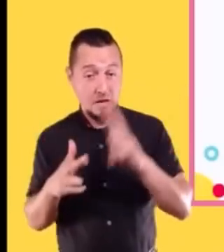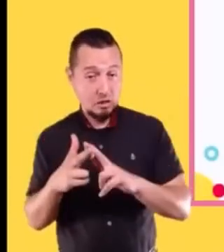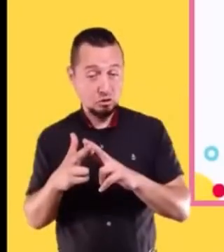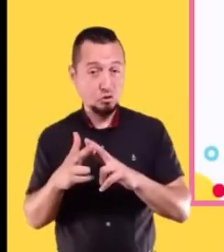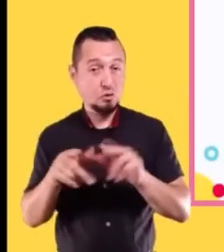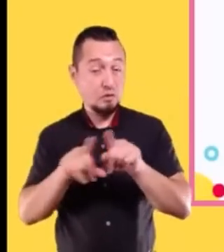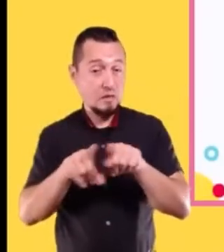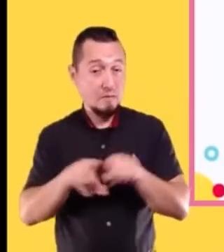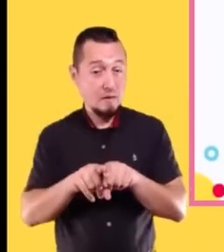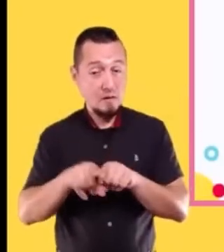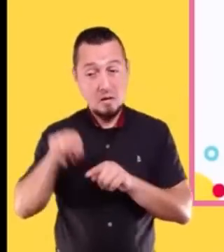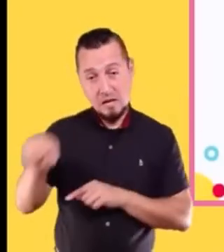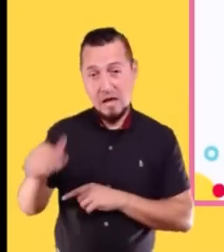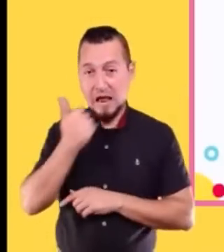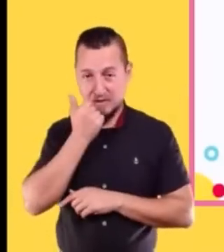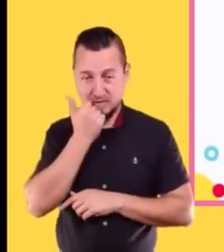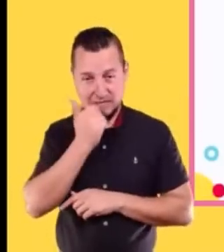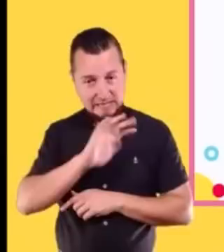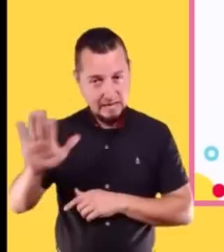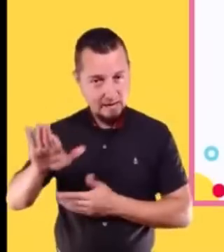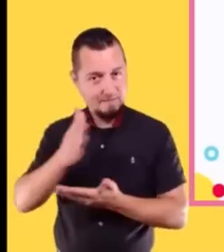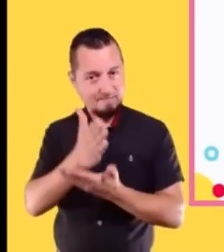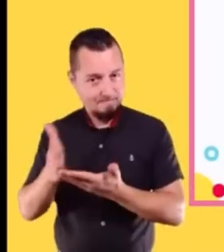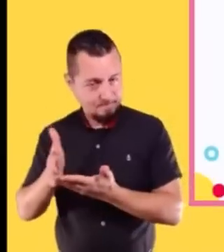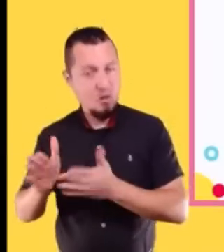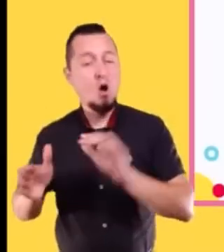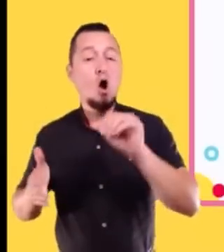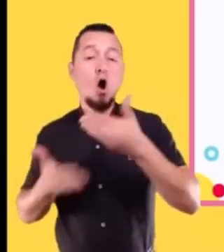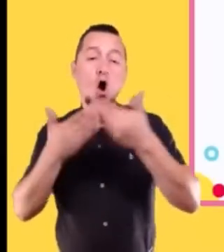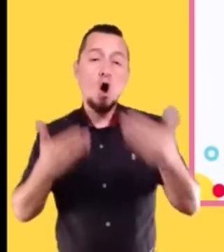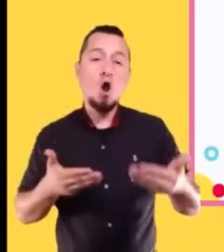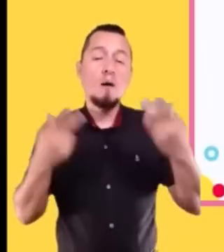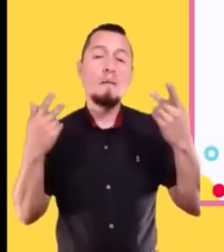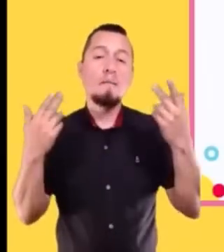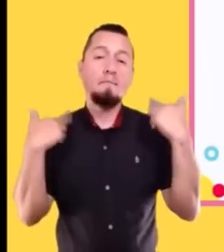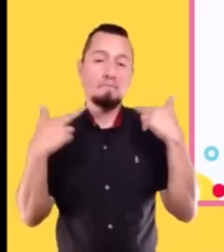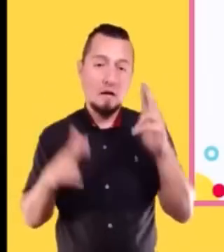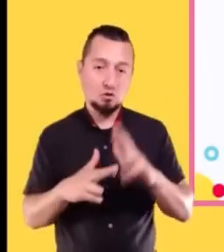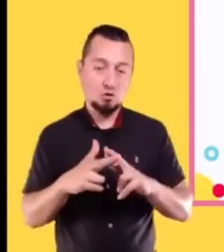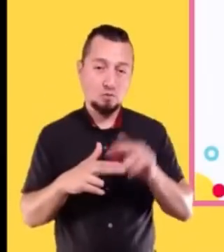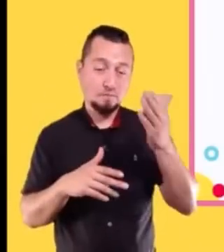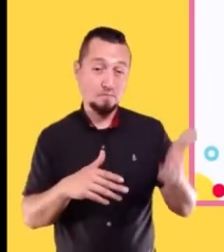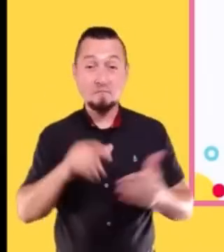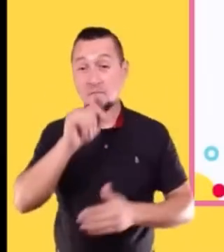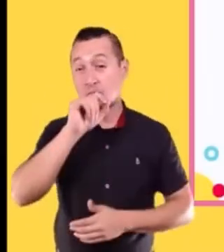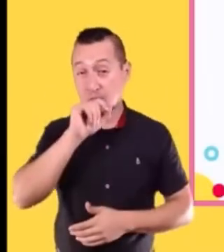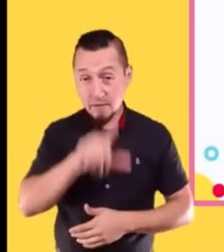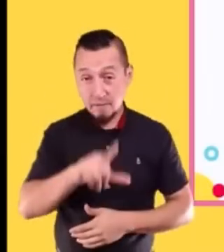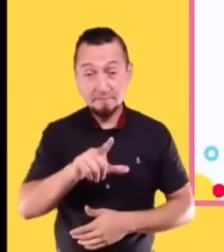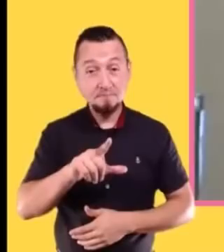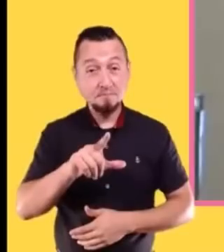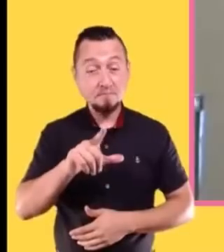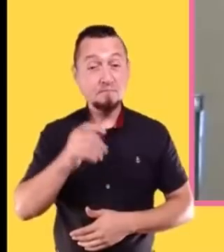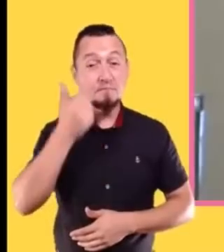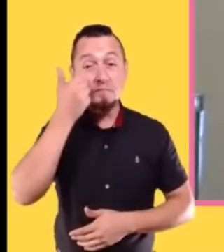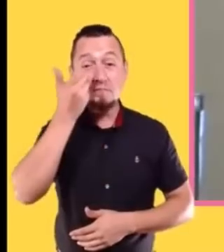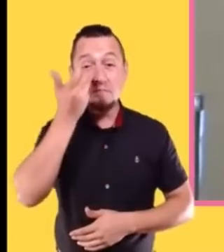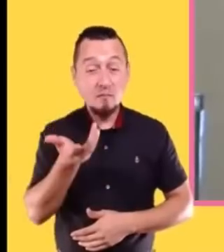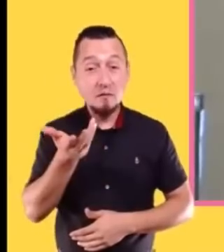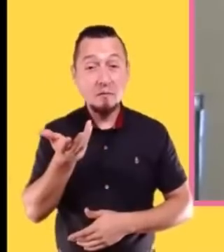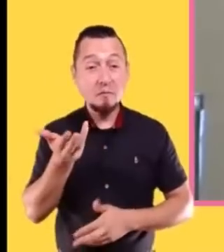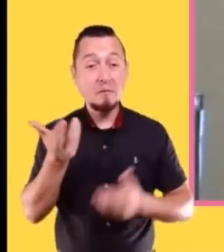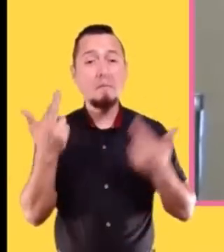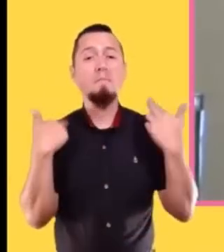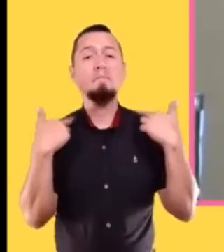para los alumnos y las alumnas. Jalisco quiere una docencia crítica y